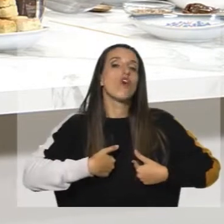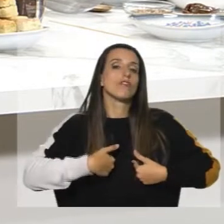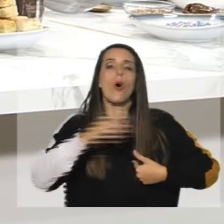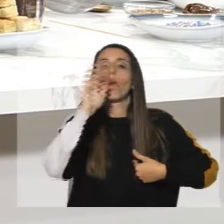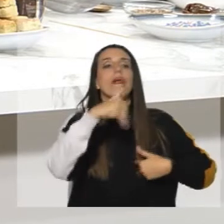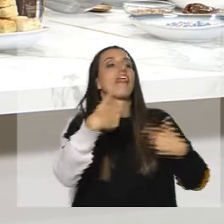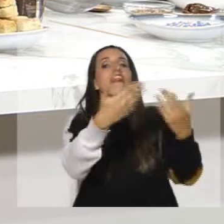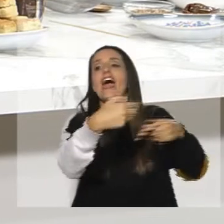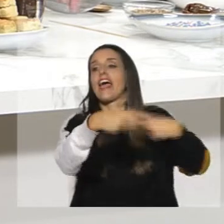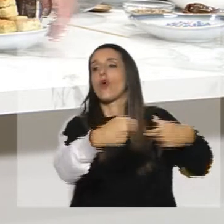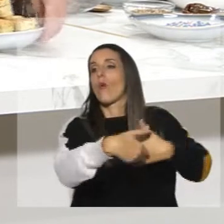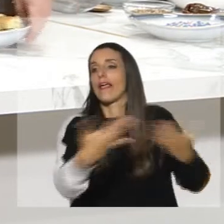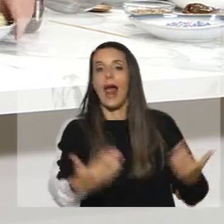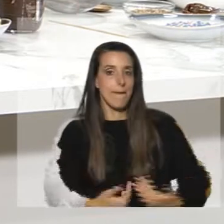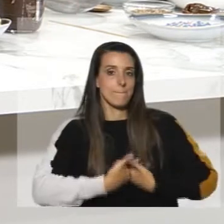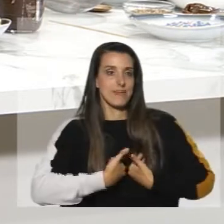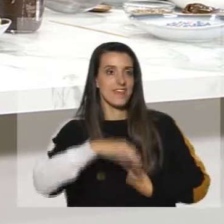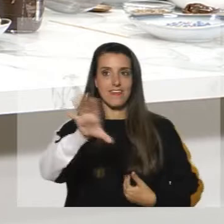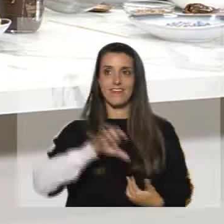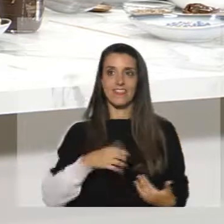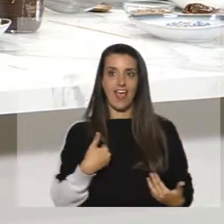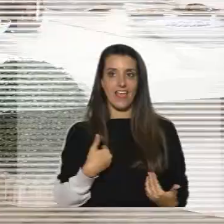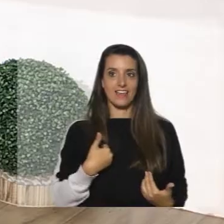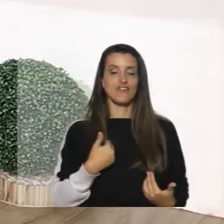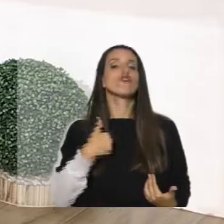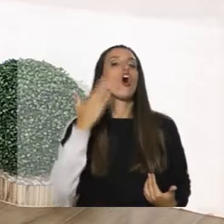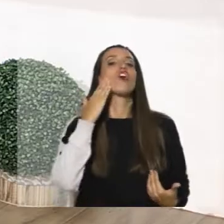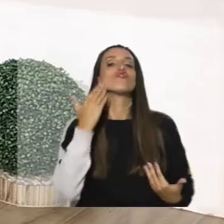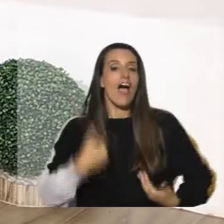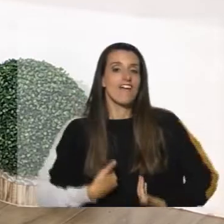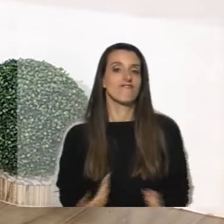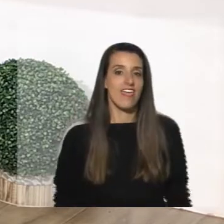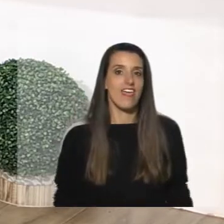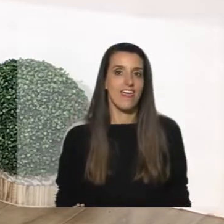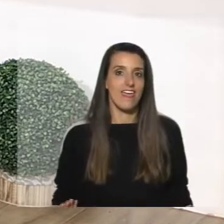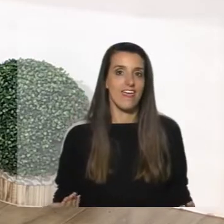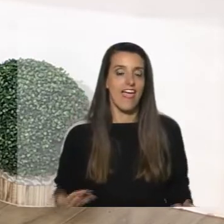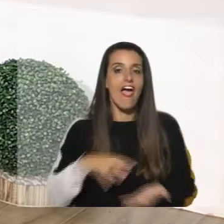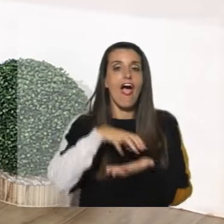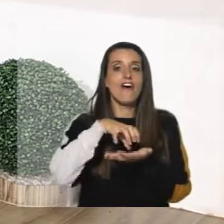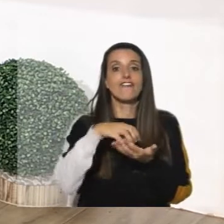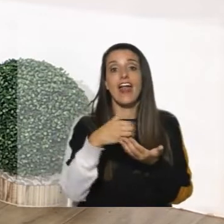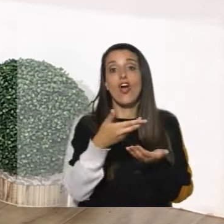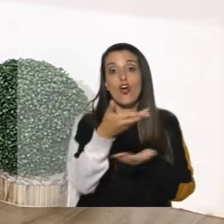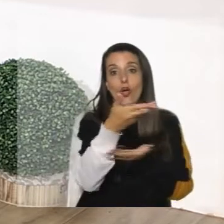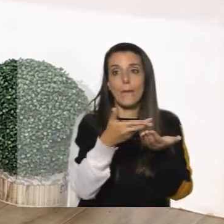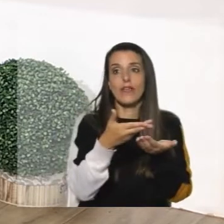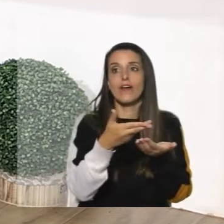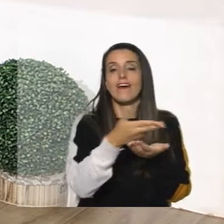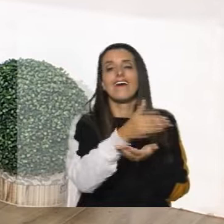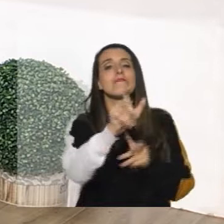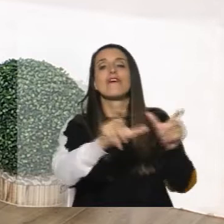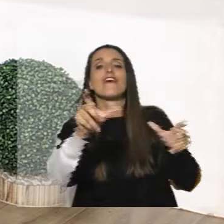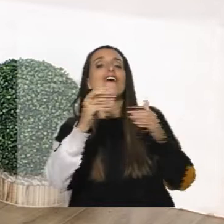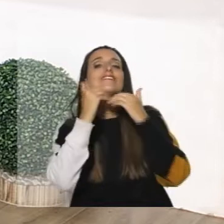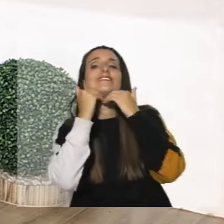canelones. No. Porque al pero final, la que Marina, sabe acá. Porque María nos convidó con el flan, ¿eh? Vamos a decir. Esta gente no tiene mucho criterio.